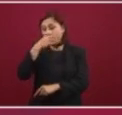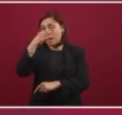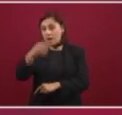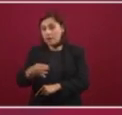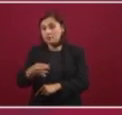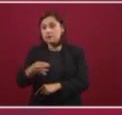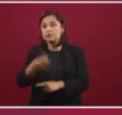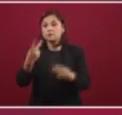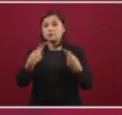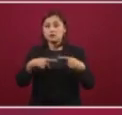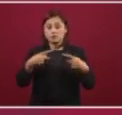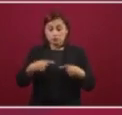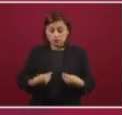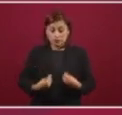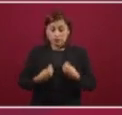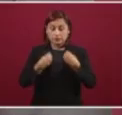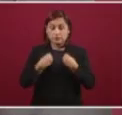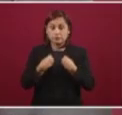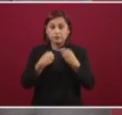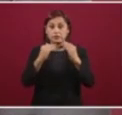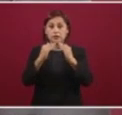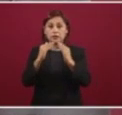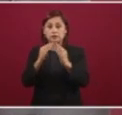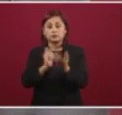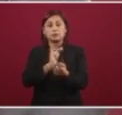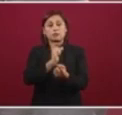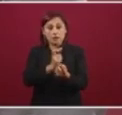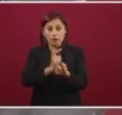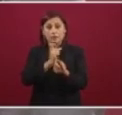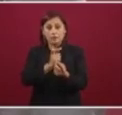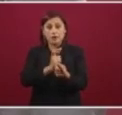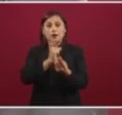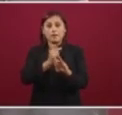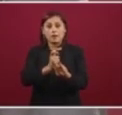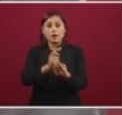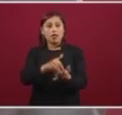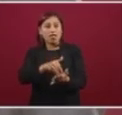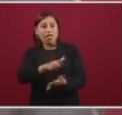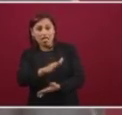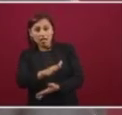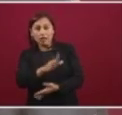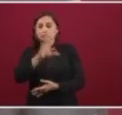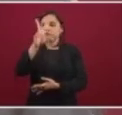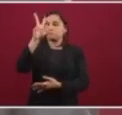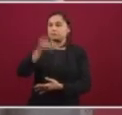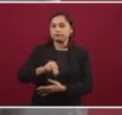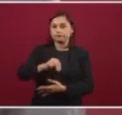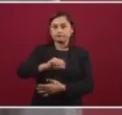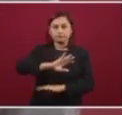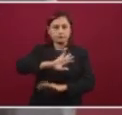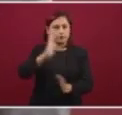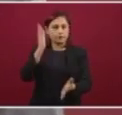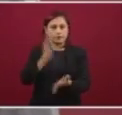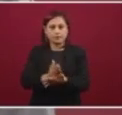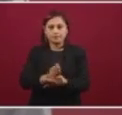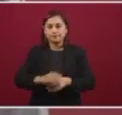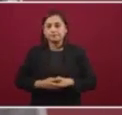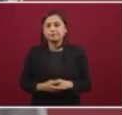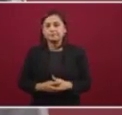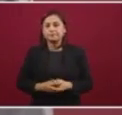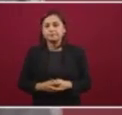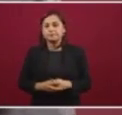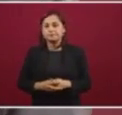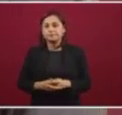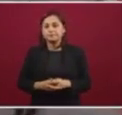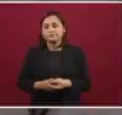trabajador con crédito. Ese fue el acuerdo en el caso del Infonavit. Y aplica lo mismo